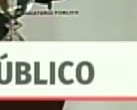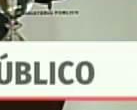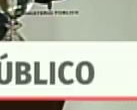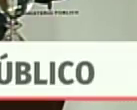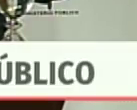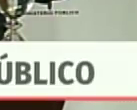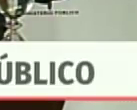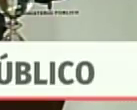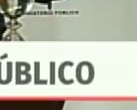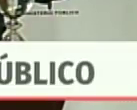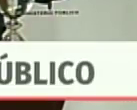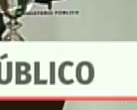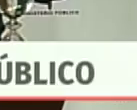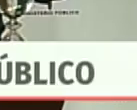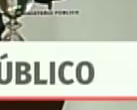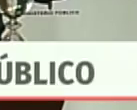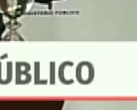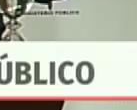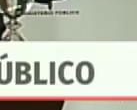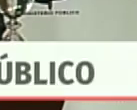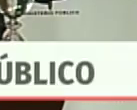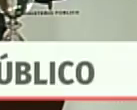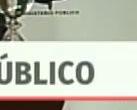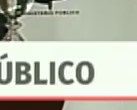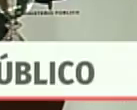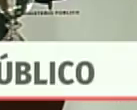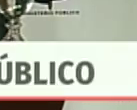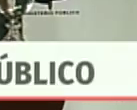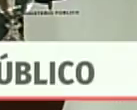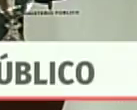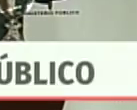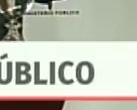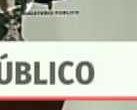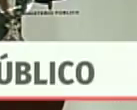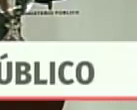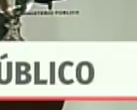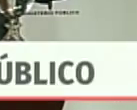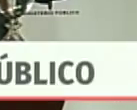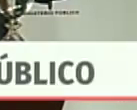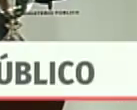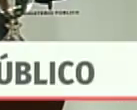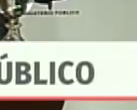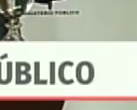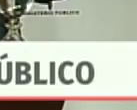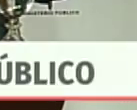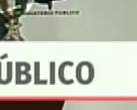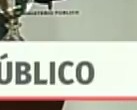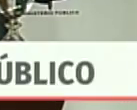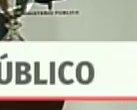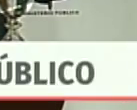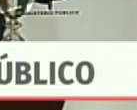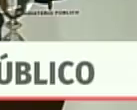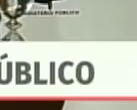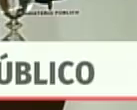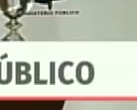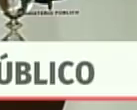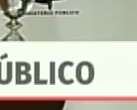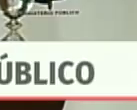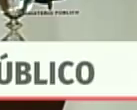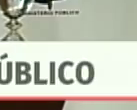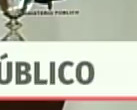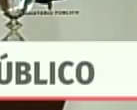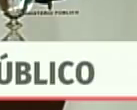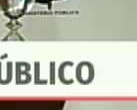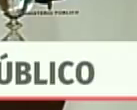Estas personas falsificaron facturas para hacer ver que pagaban unos hoteles donde se